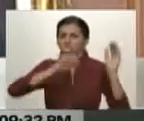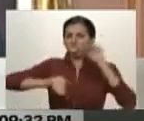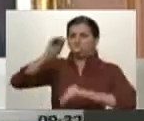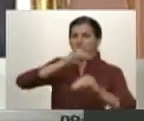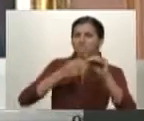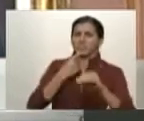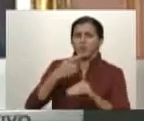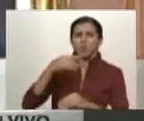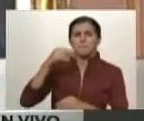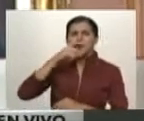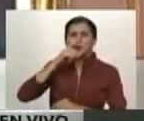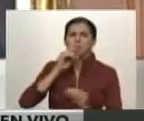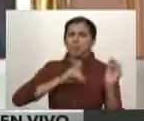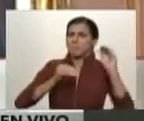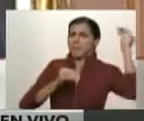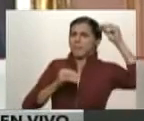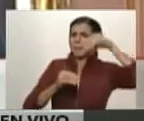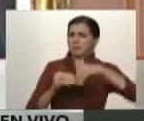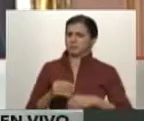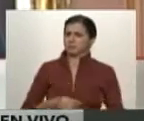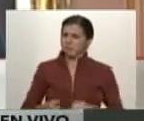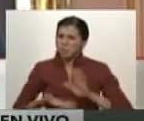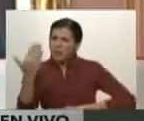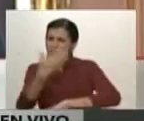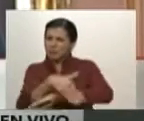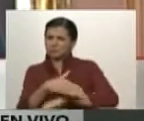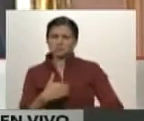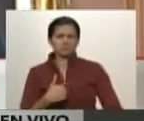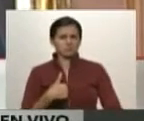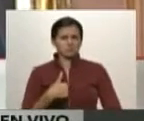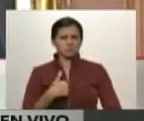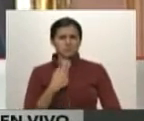maduro dijo que iba a salir a las calles